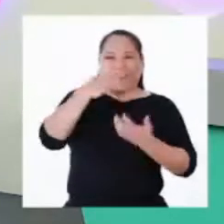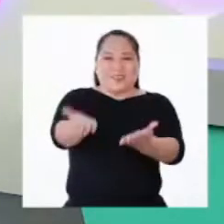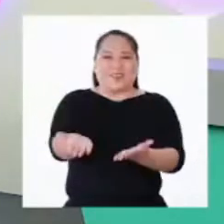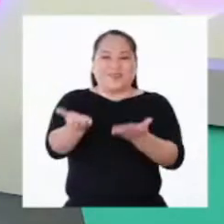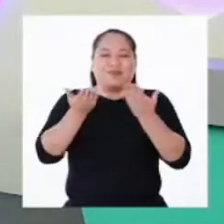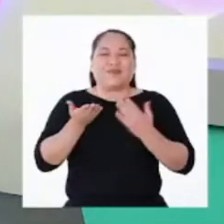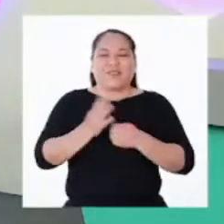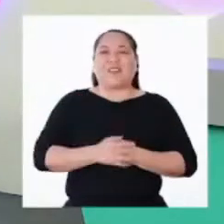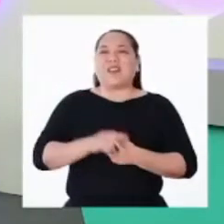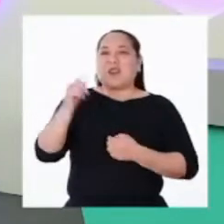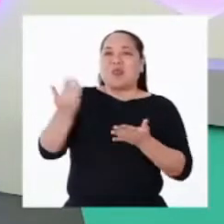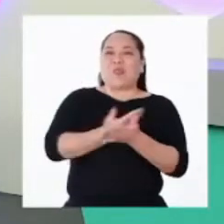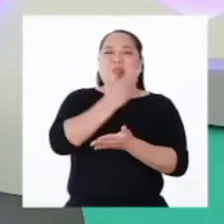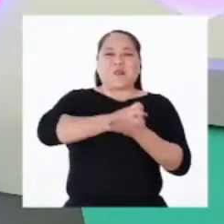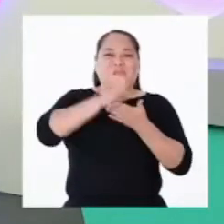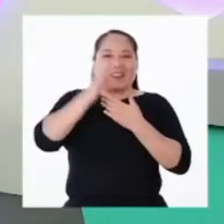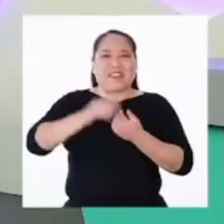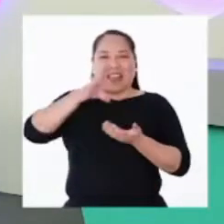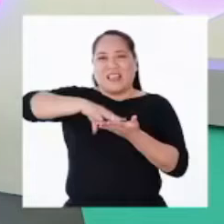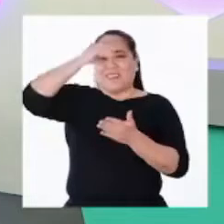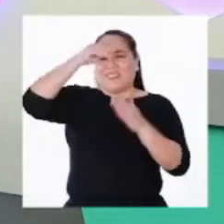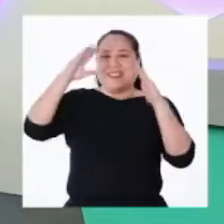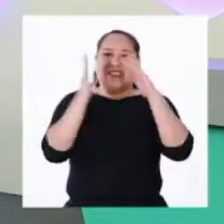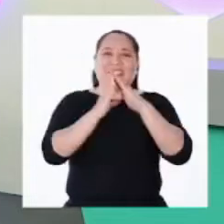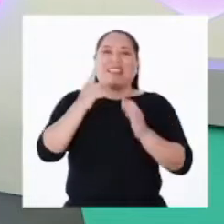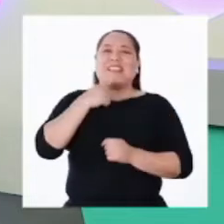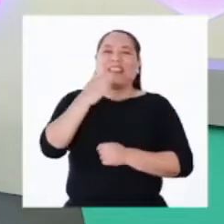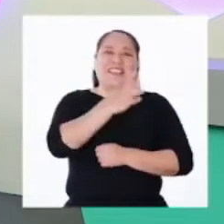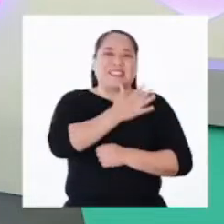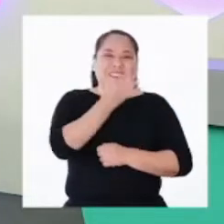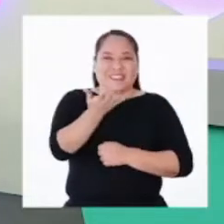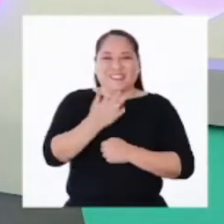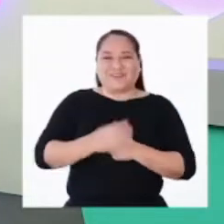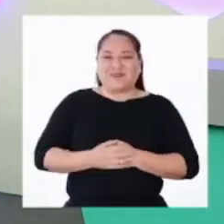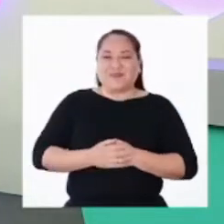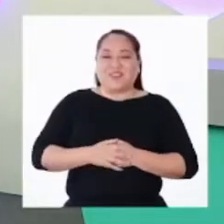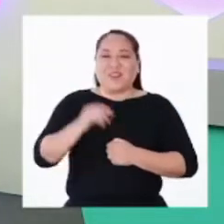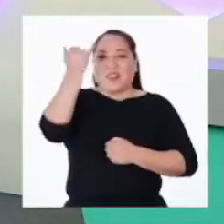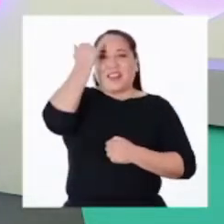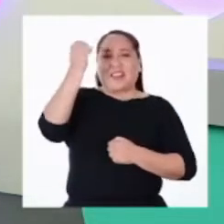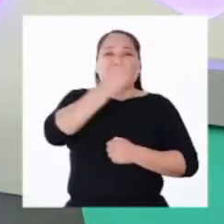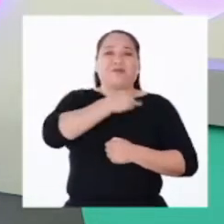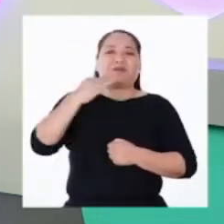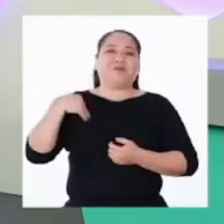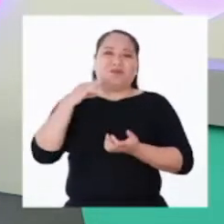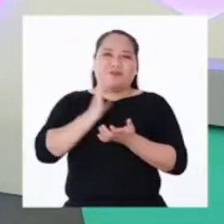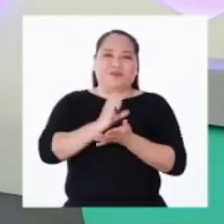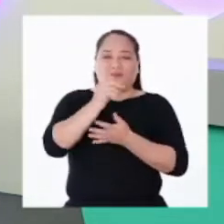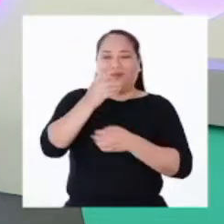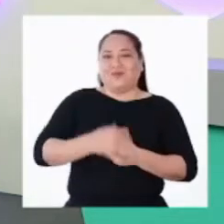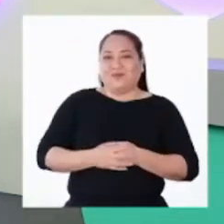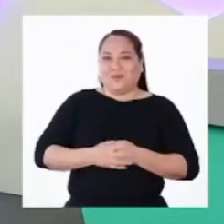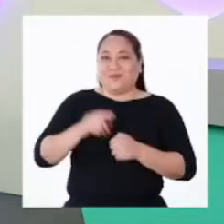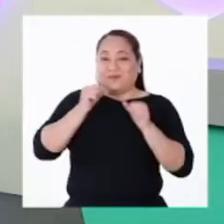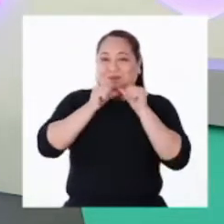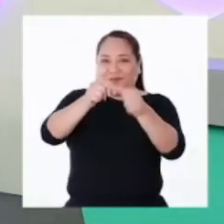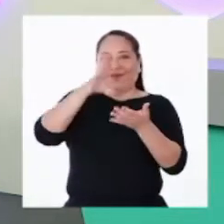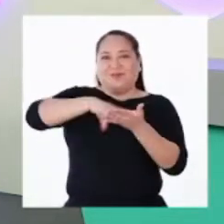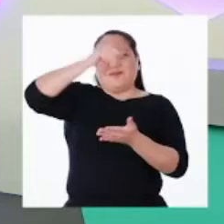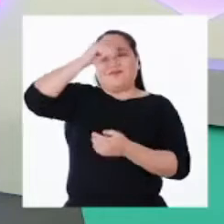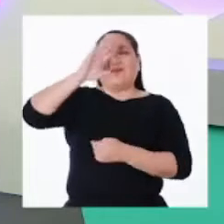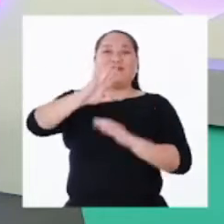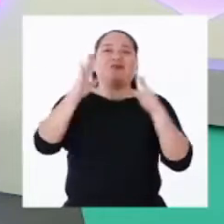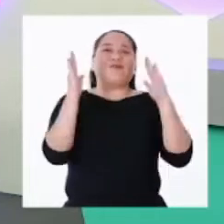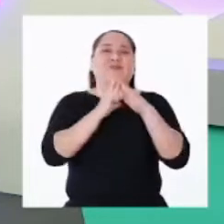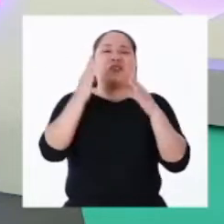Hola chicas y chicos, bienvenidas y bienvenidos a un nuevo programa de Aprendo en Casa para quinto de secundaria, una iniciativa del Ministerio de